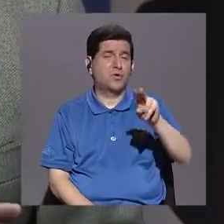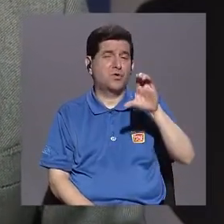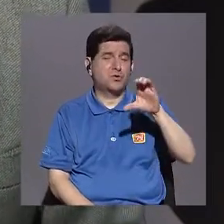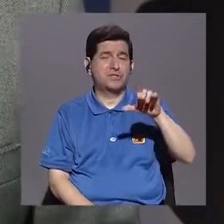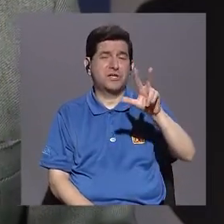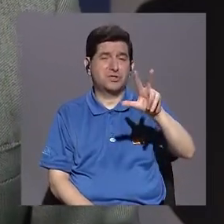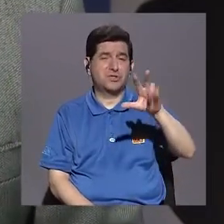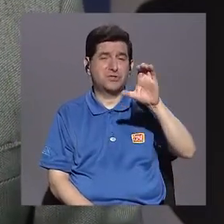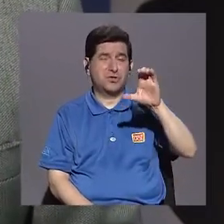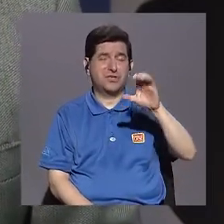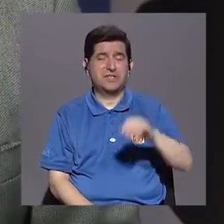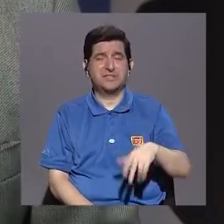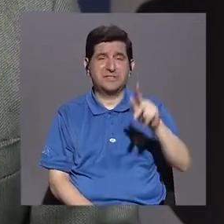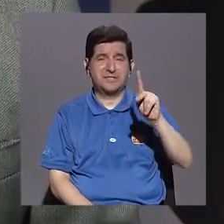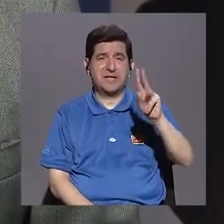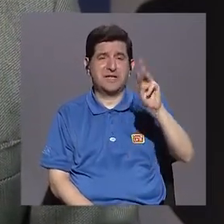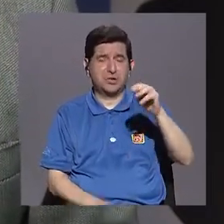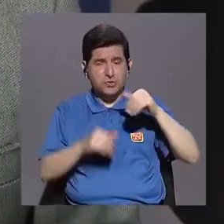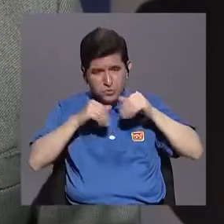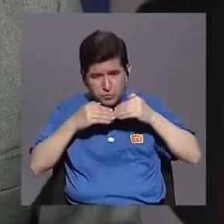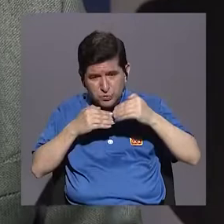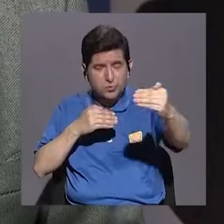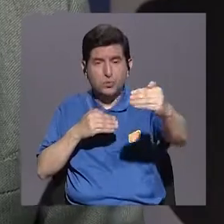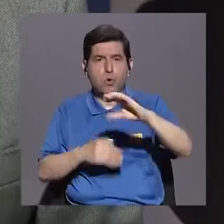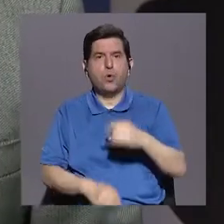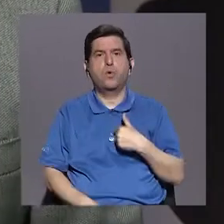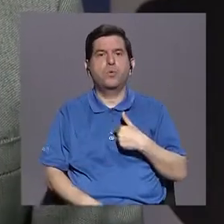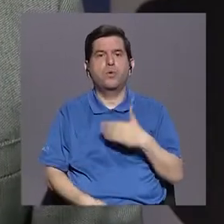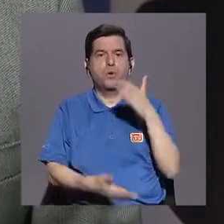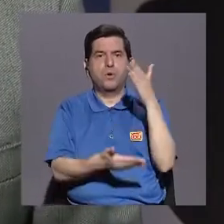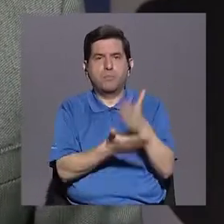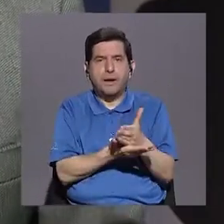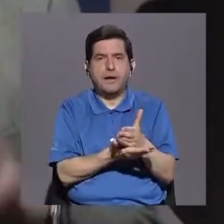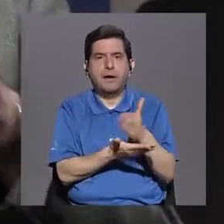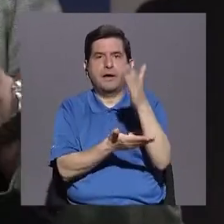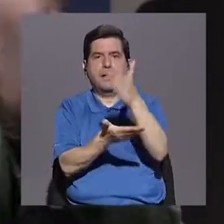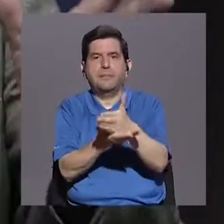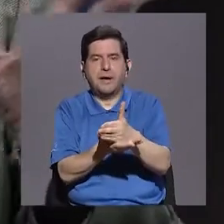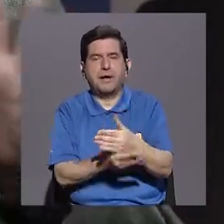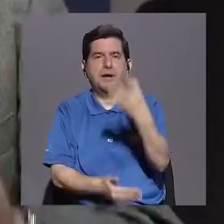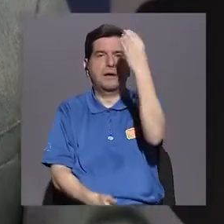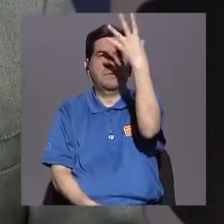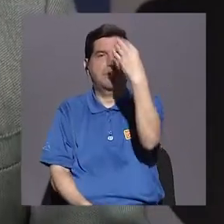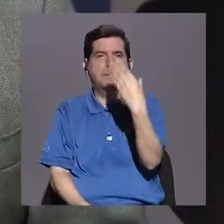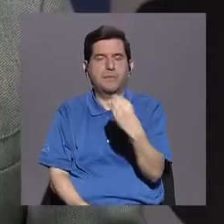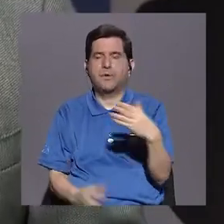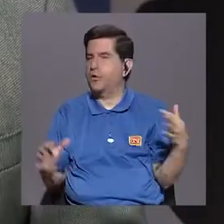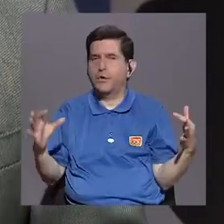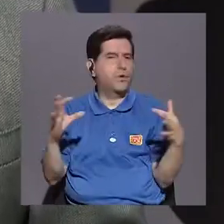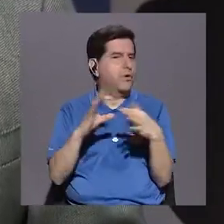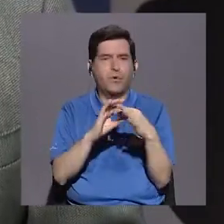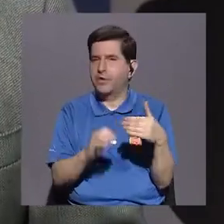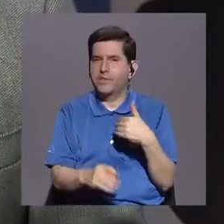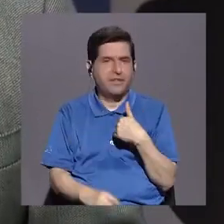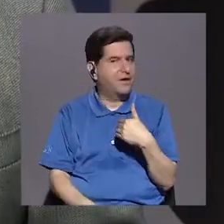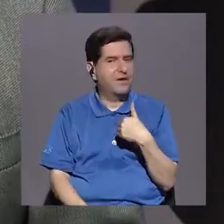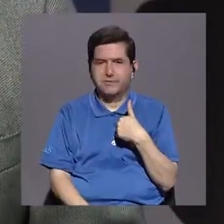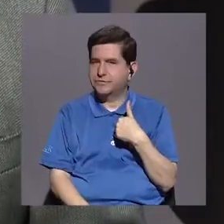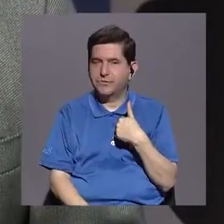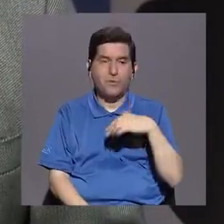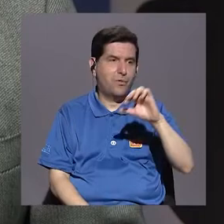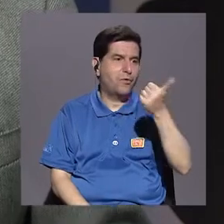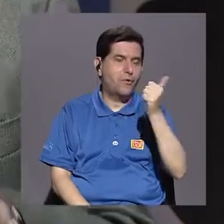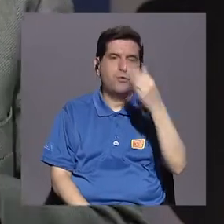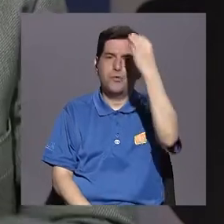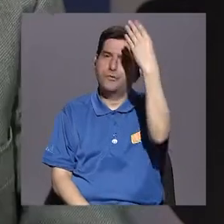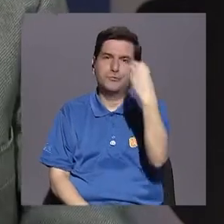kilómetros sin parar o para estar parando en cada semáforo que no está coordinado con los otros